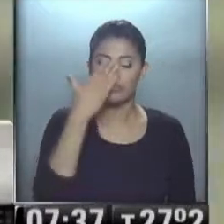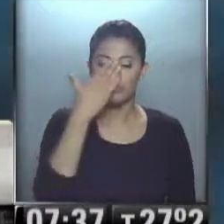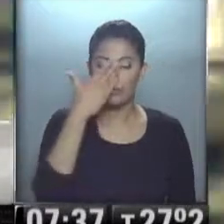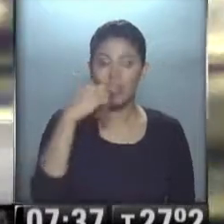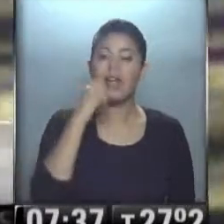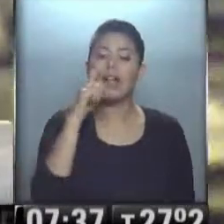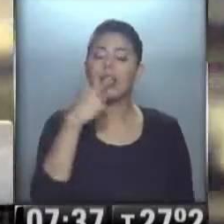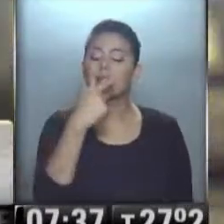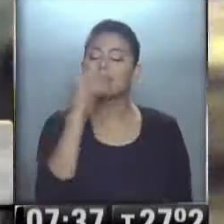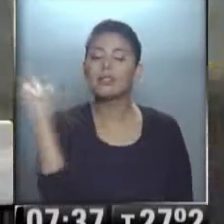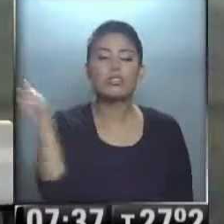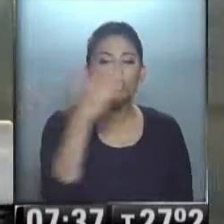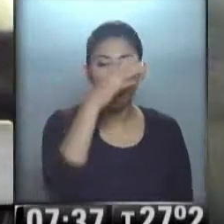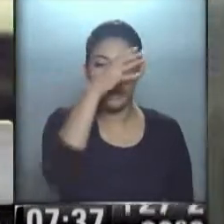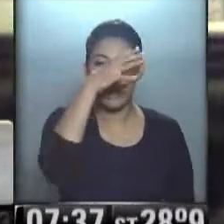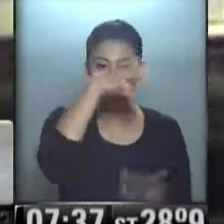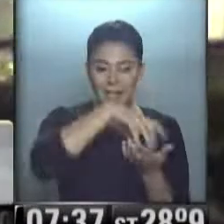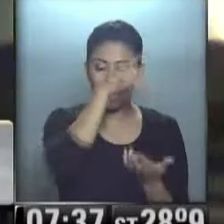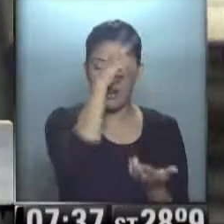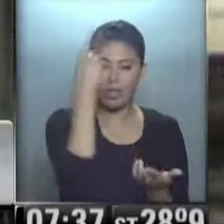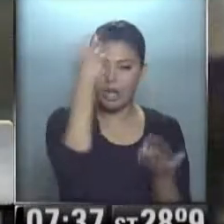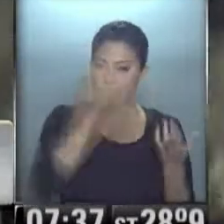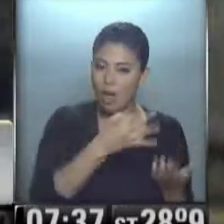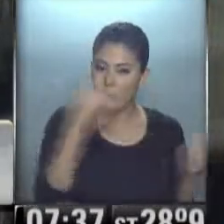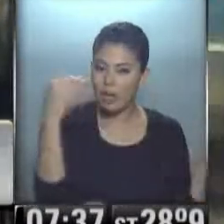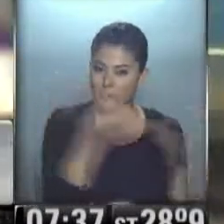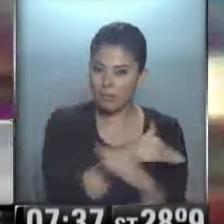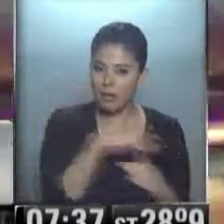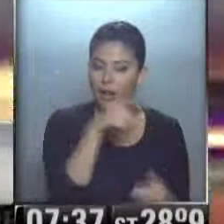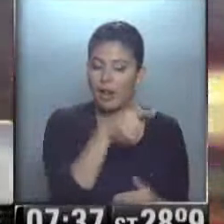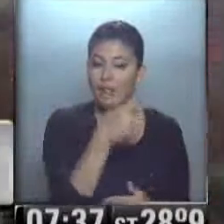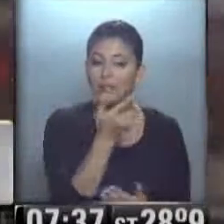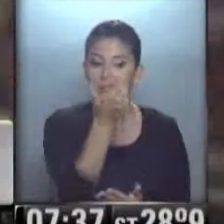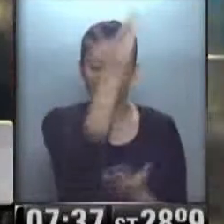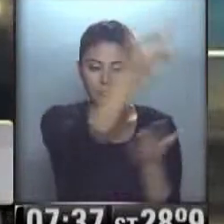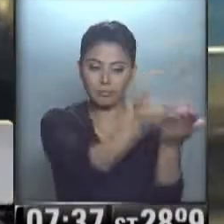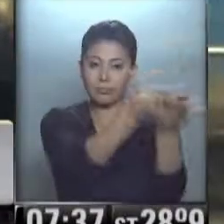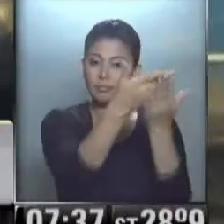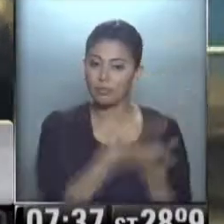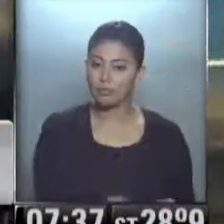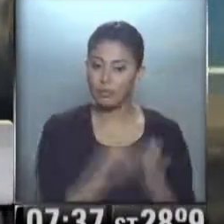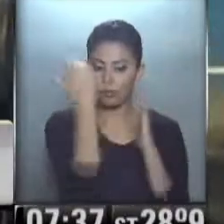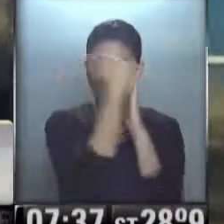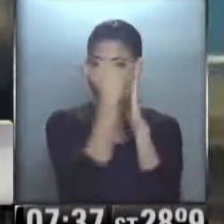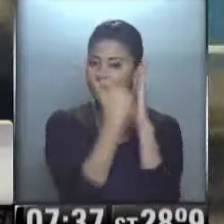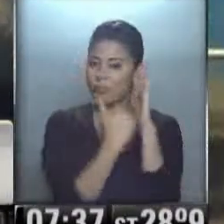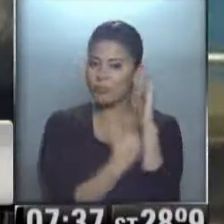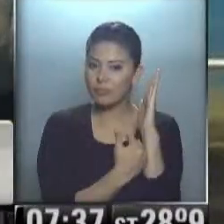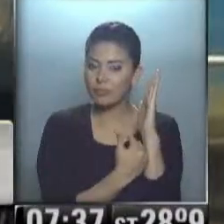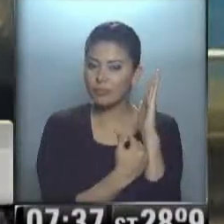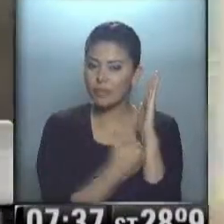de la agencia nacional de seguridad vial nos nos acercó un instructivo para